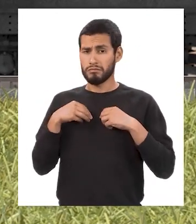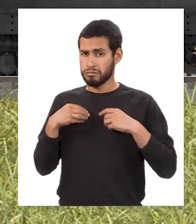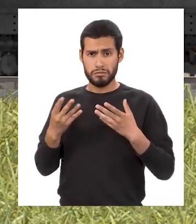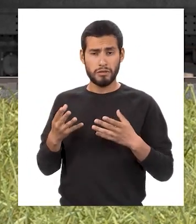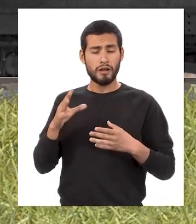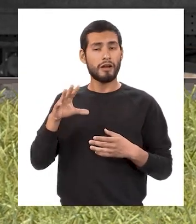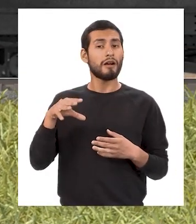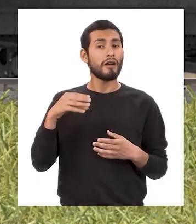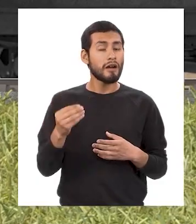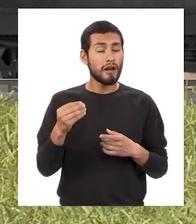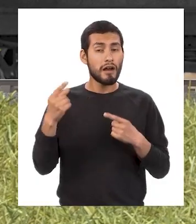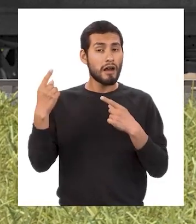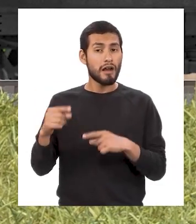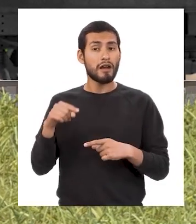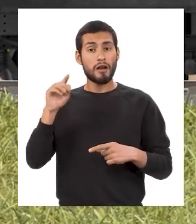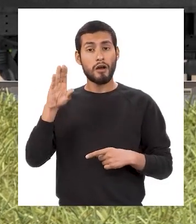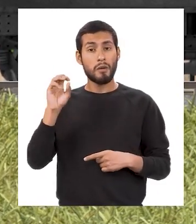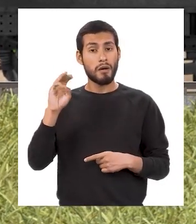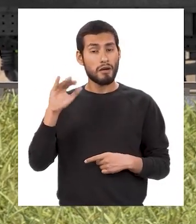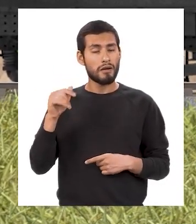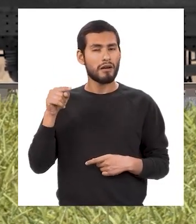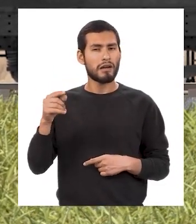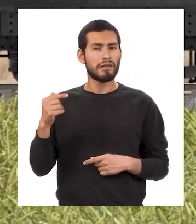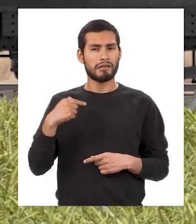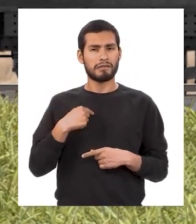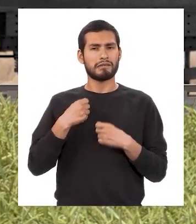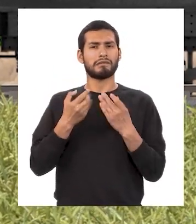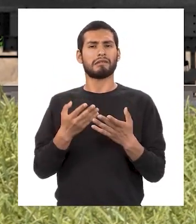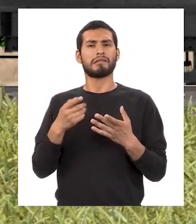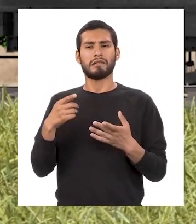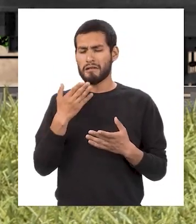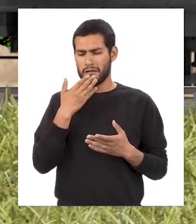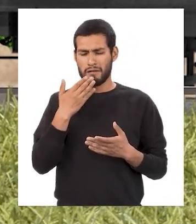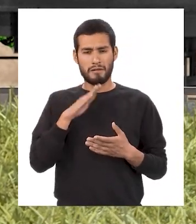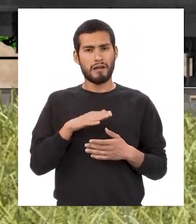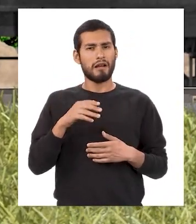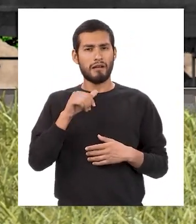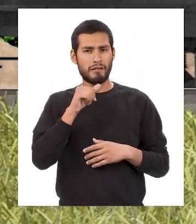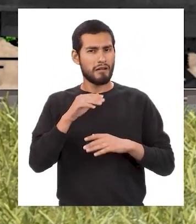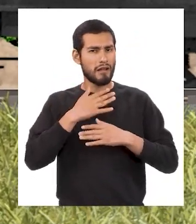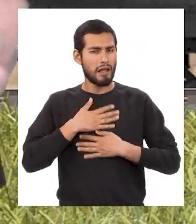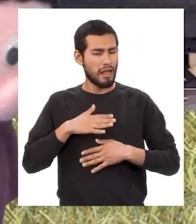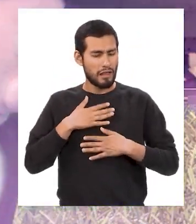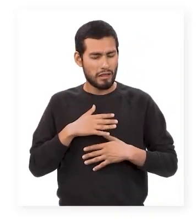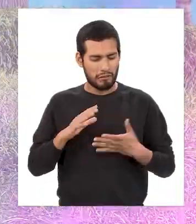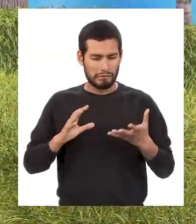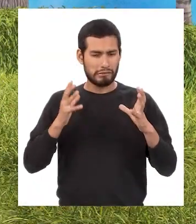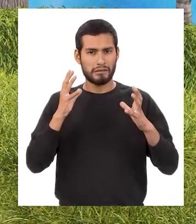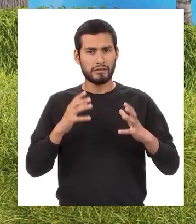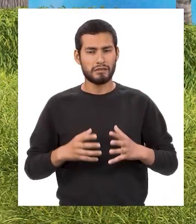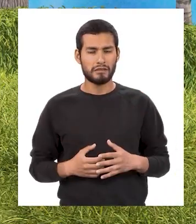aceptar, ya que lo que había pasado en Bombay lo había dejado un poco intranquilo.